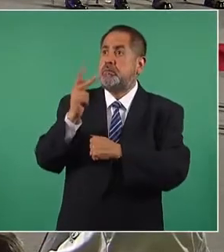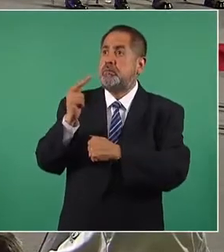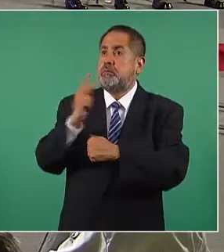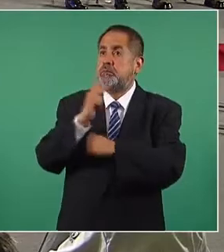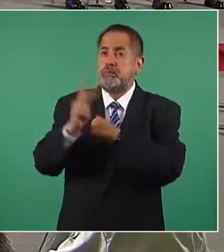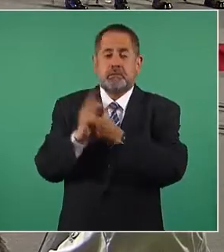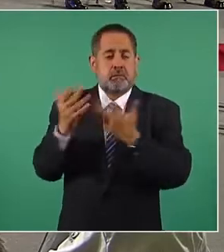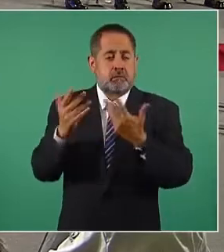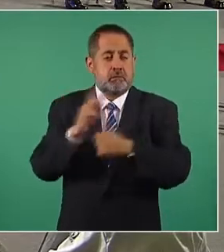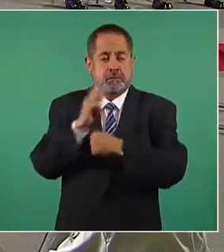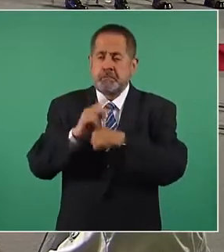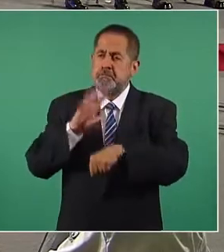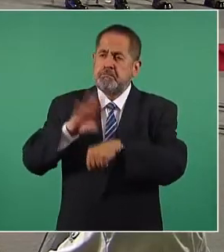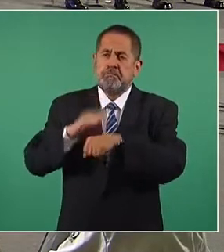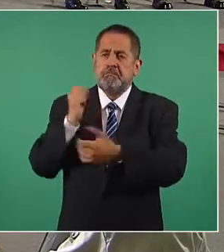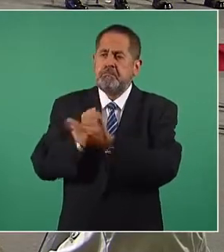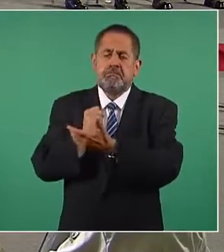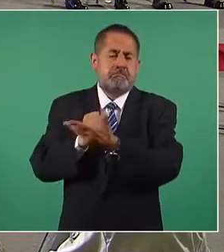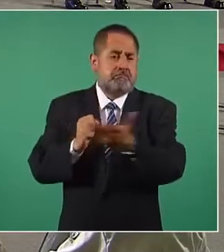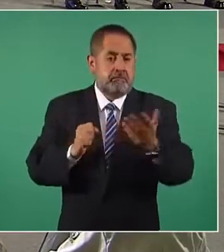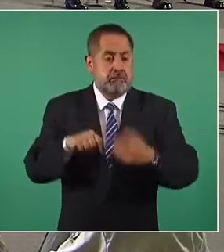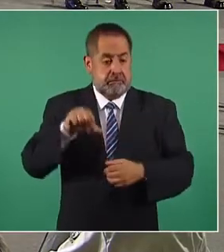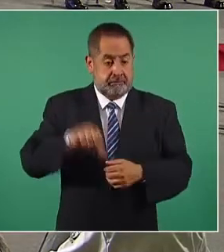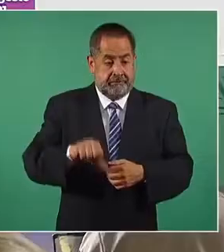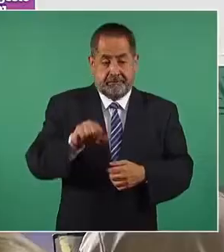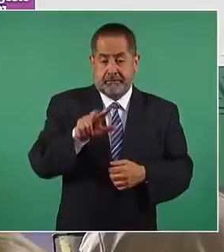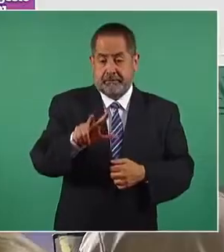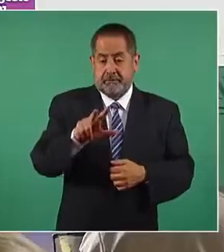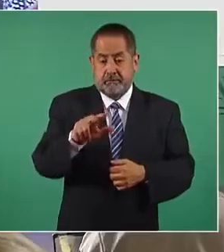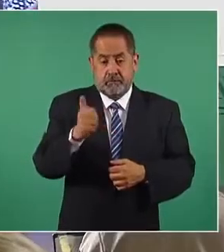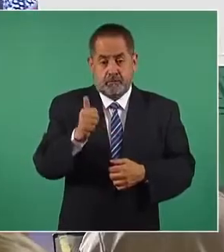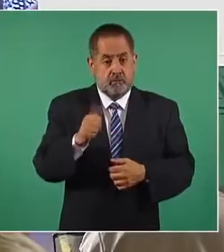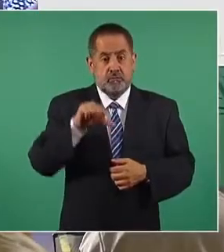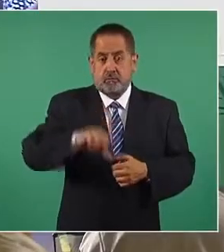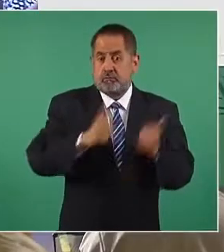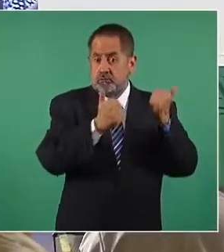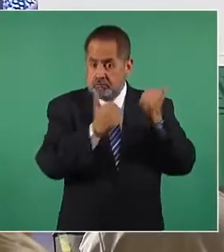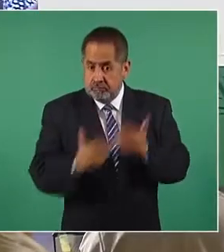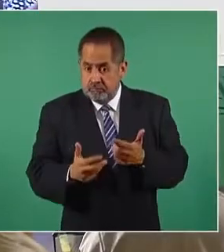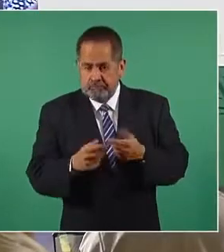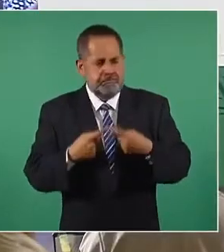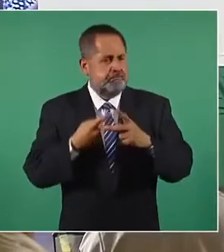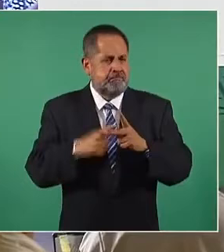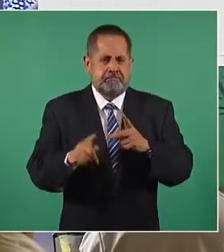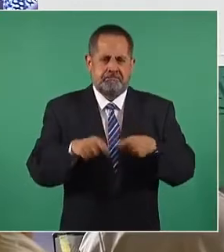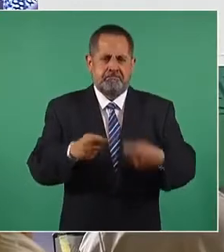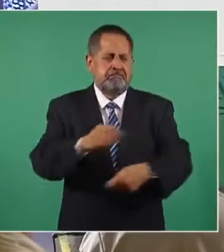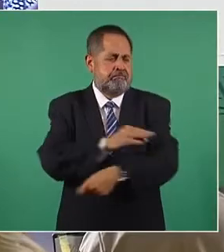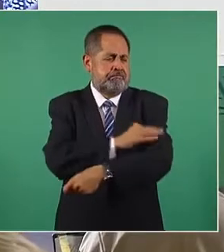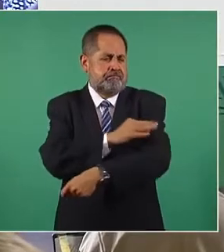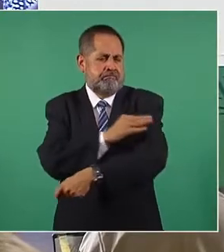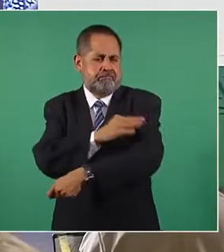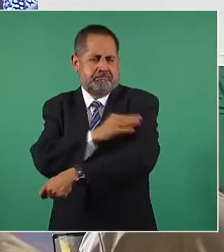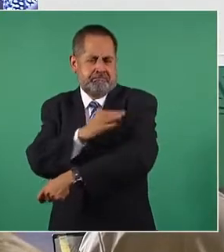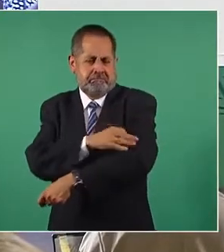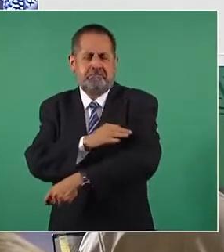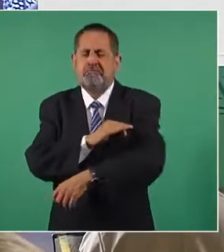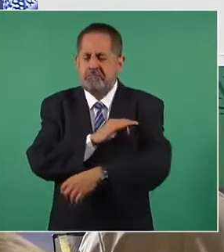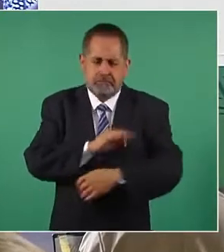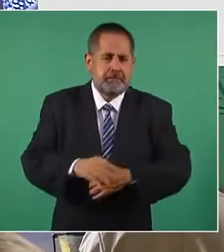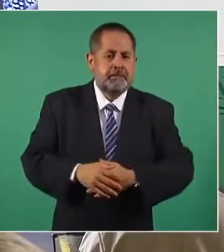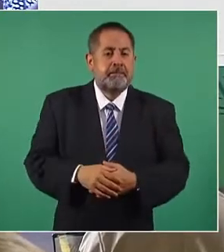del día 18 de agosto. Llegan hoy, se empiezan a aplicar. Siguiente. Por último, informarles que el programa de